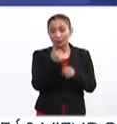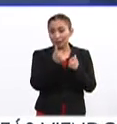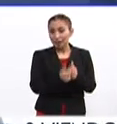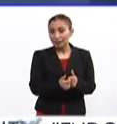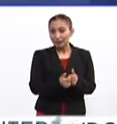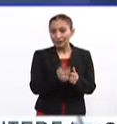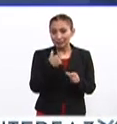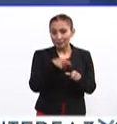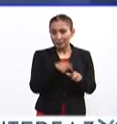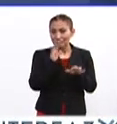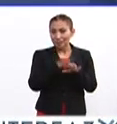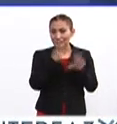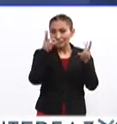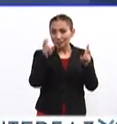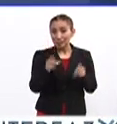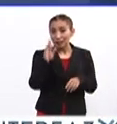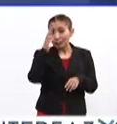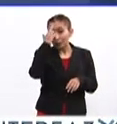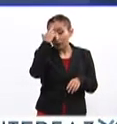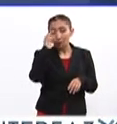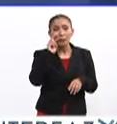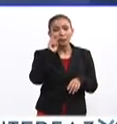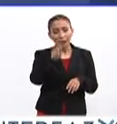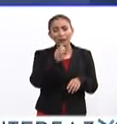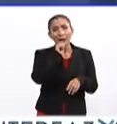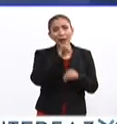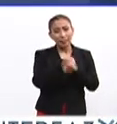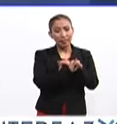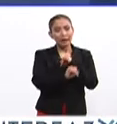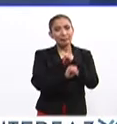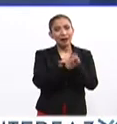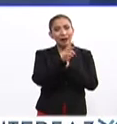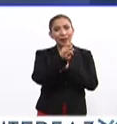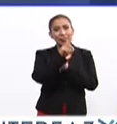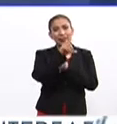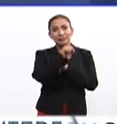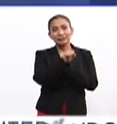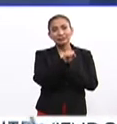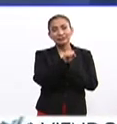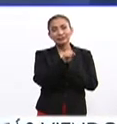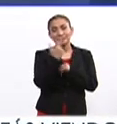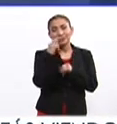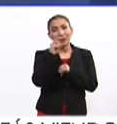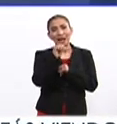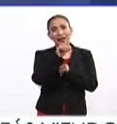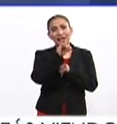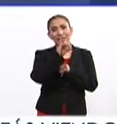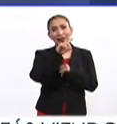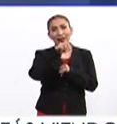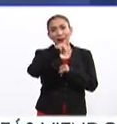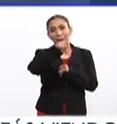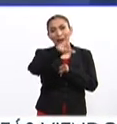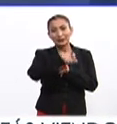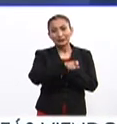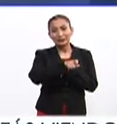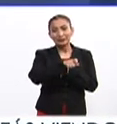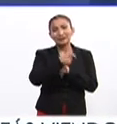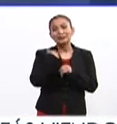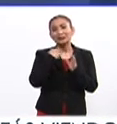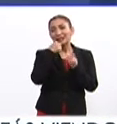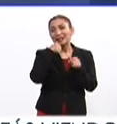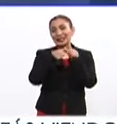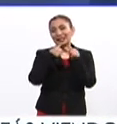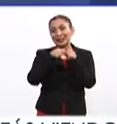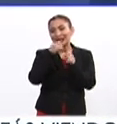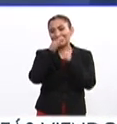no se vayan porque tenemos muchos más temas. Recuerden que nos pueden seguir también a través de las redes sociales. Nos encuentran como AIEDMX, las siglas de la